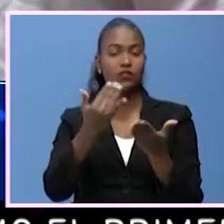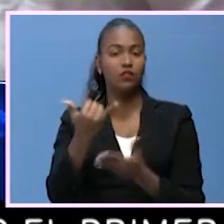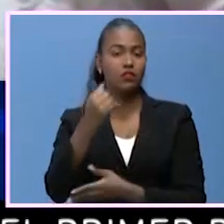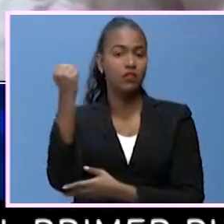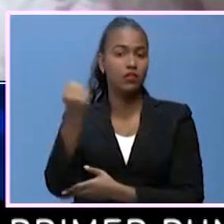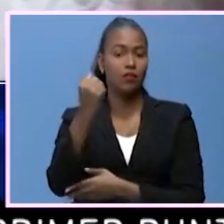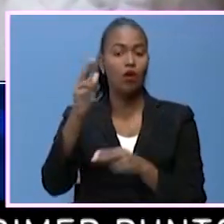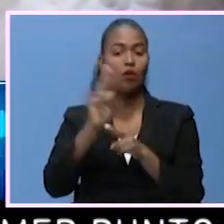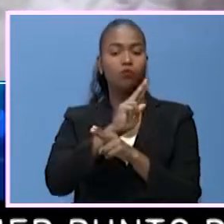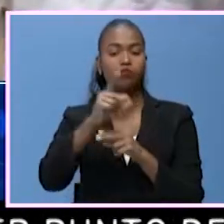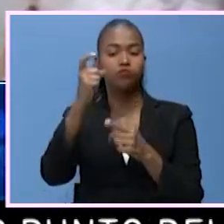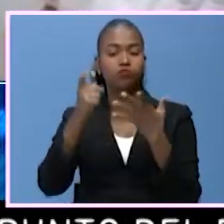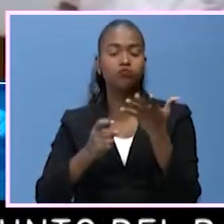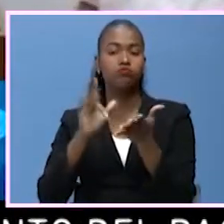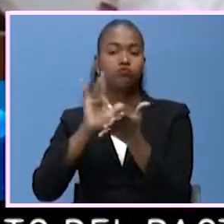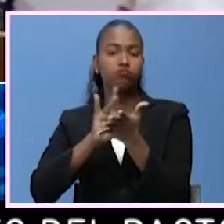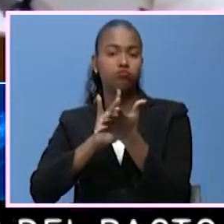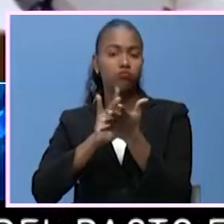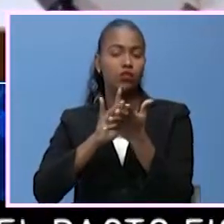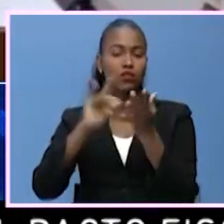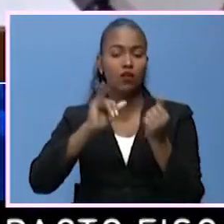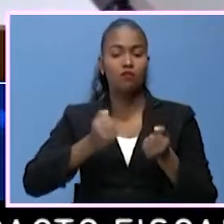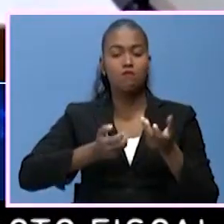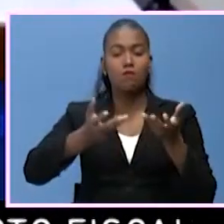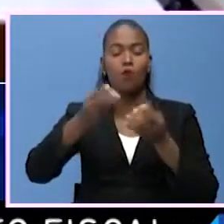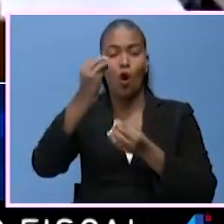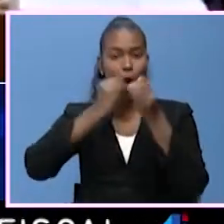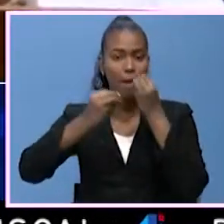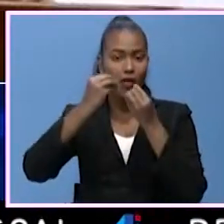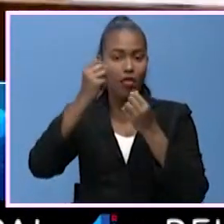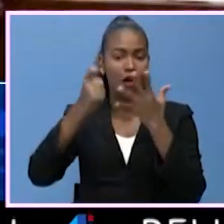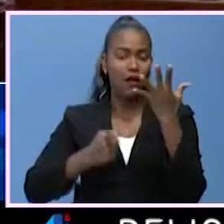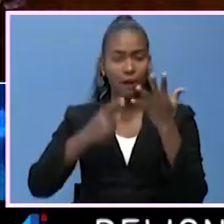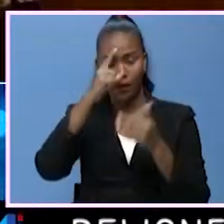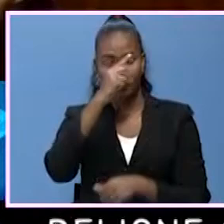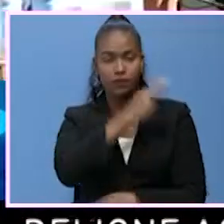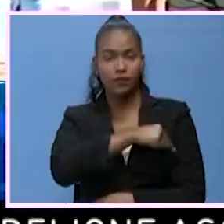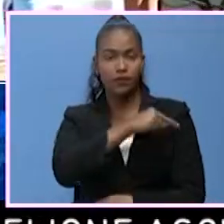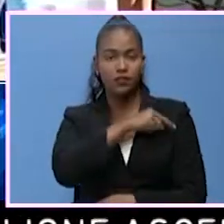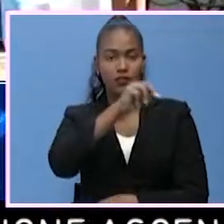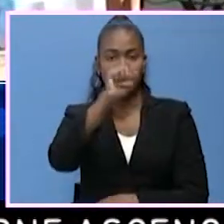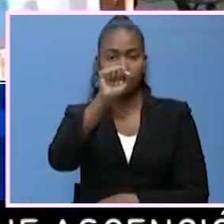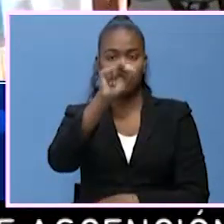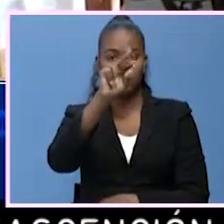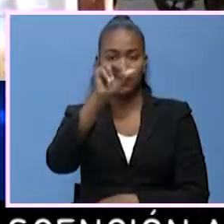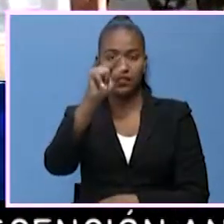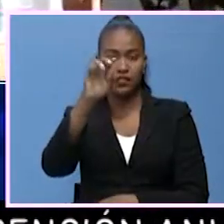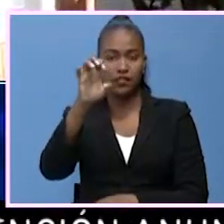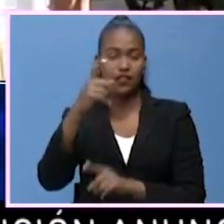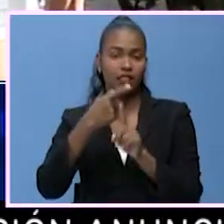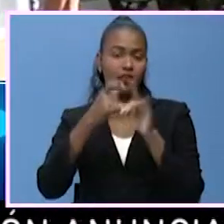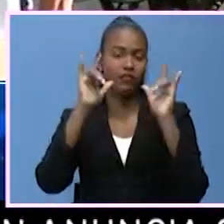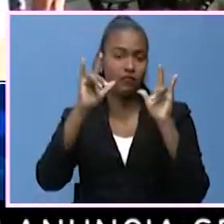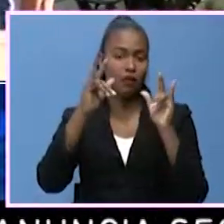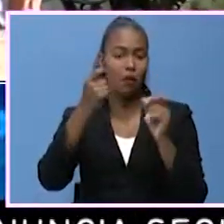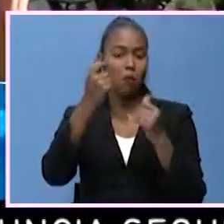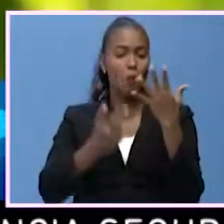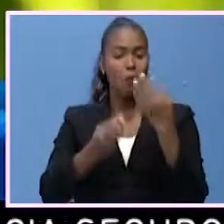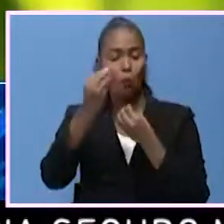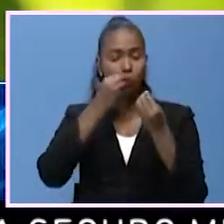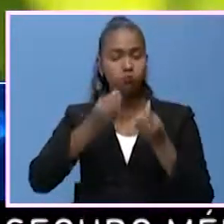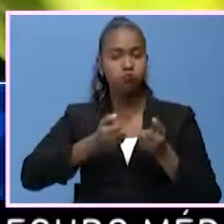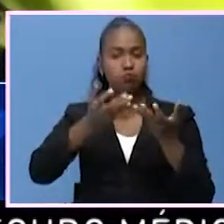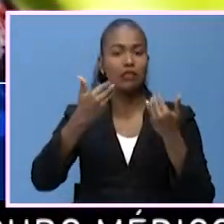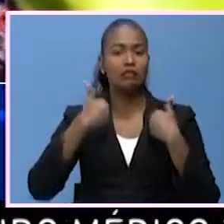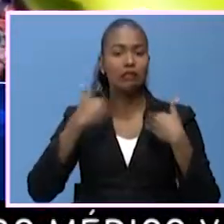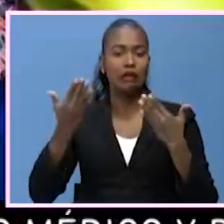sábado insumos, medicamentos y suplementos alimenticios al Hospital San Vicente de Paúl de Santiago. Entre los insumos entregados